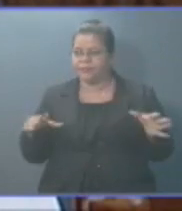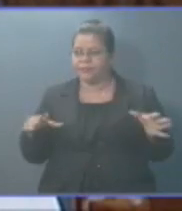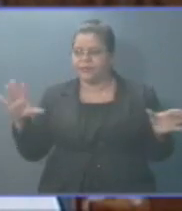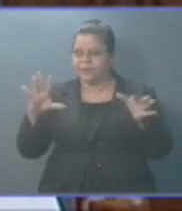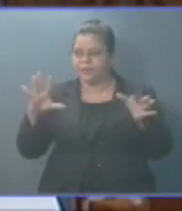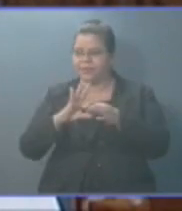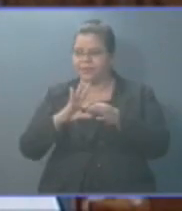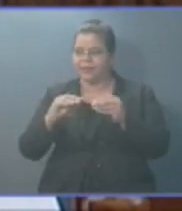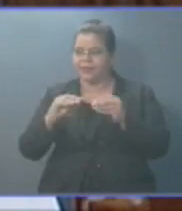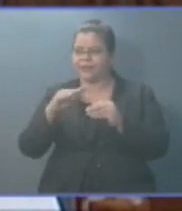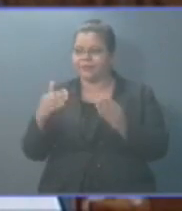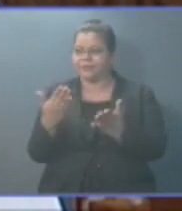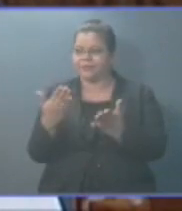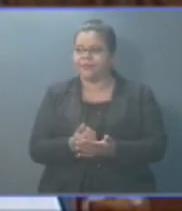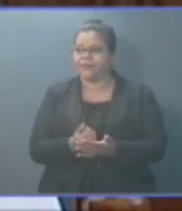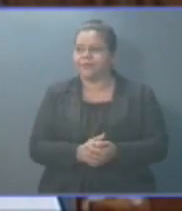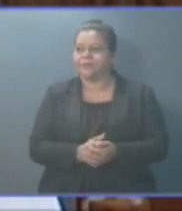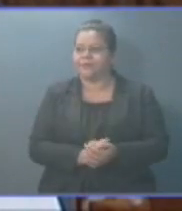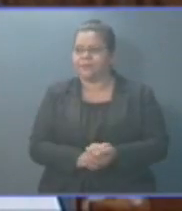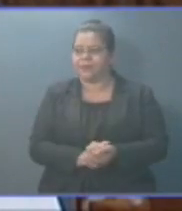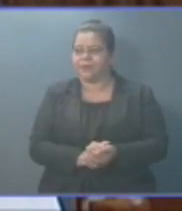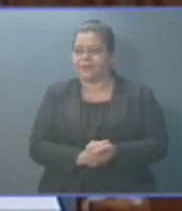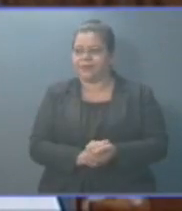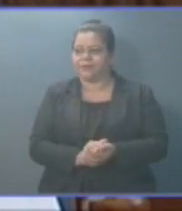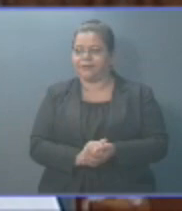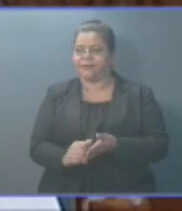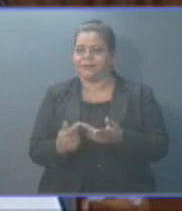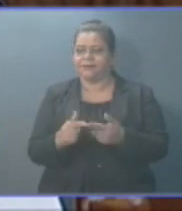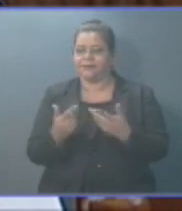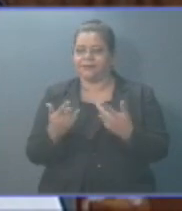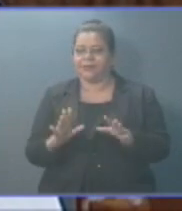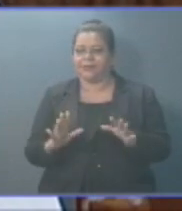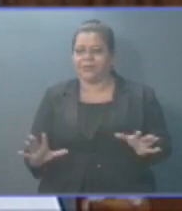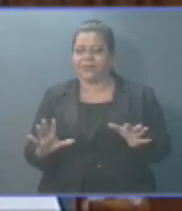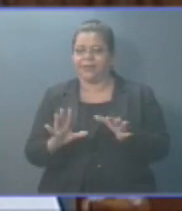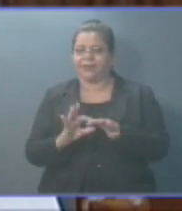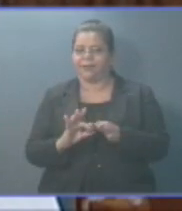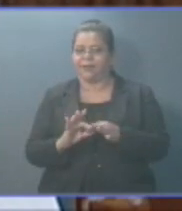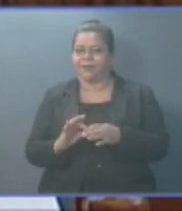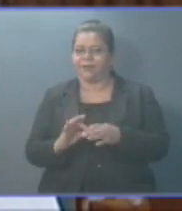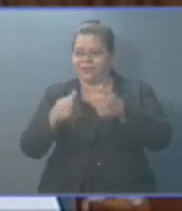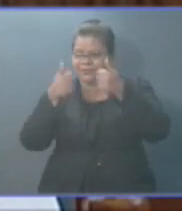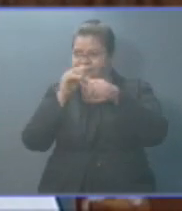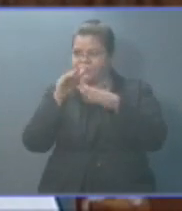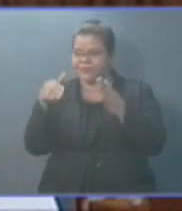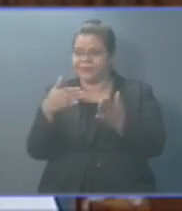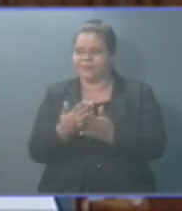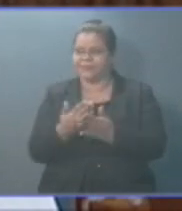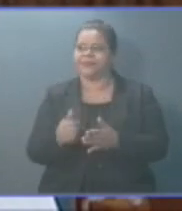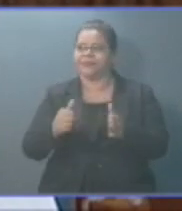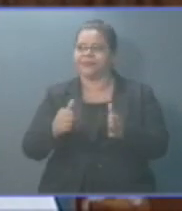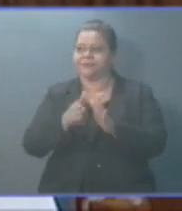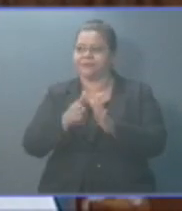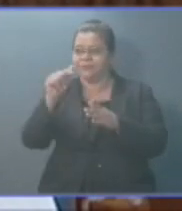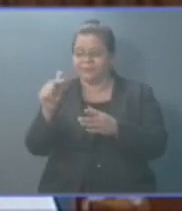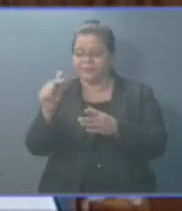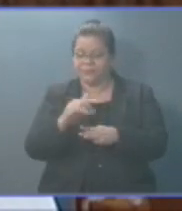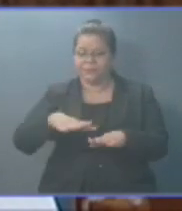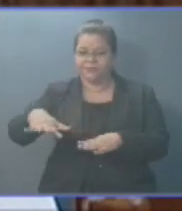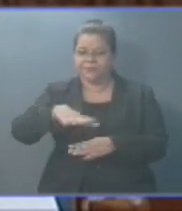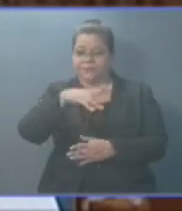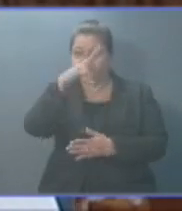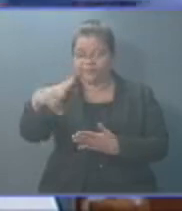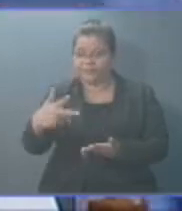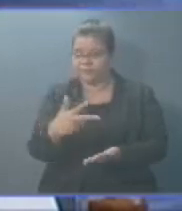tomo 428, del 10 de julio del mismo año, esta Asamblea autorizó al órgano ejecutivo en el ramo de